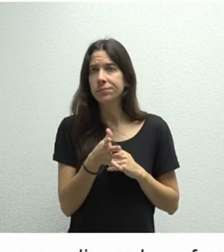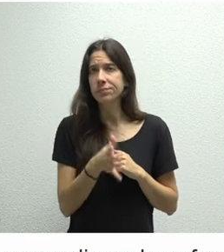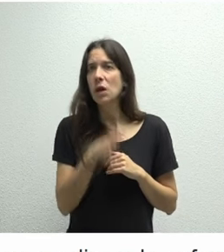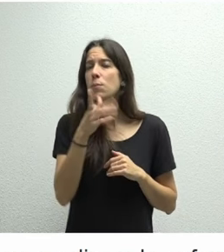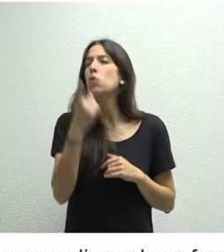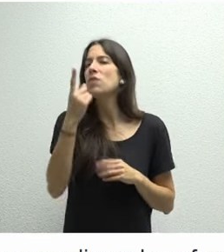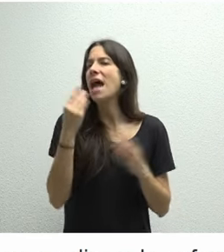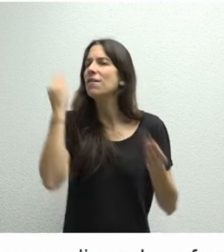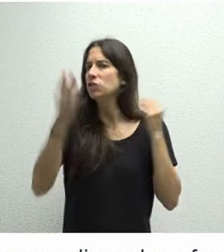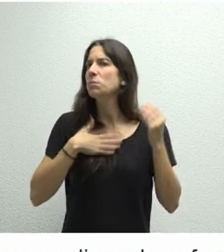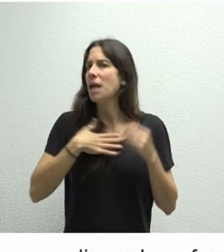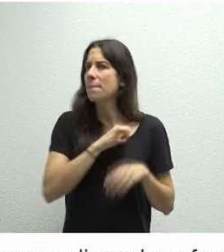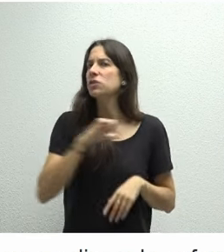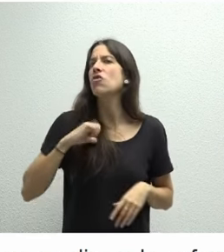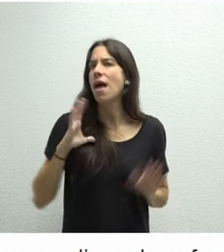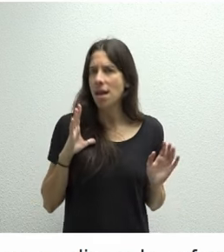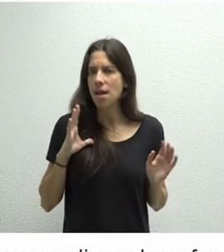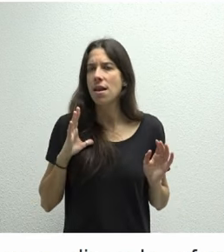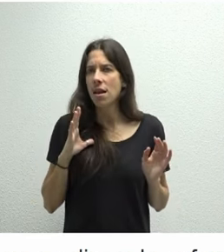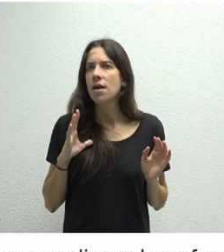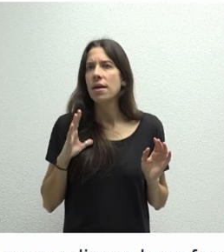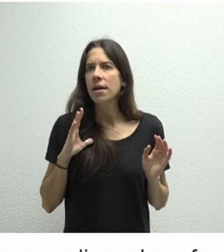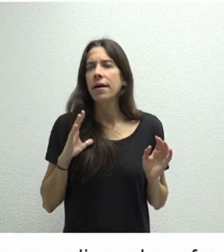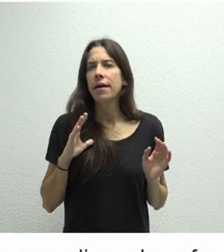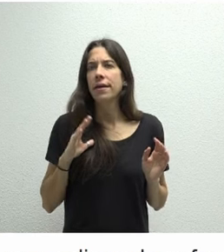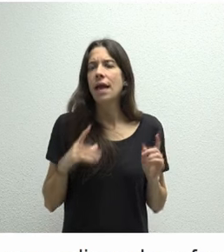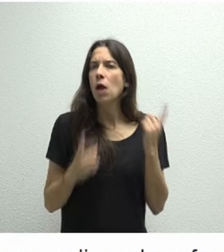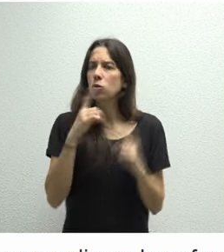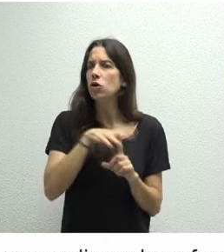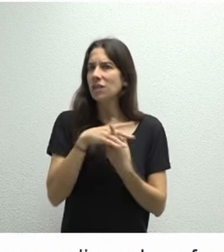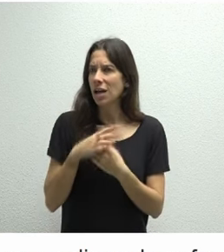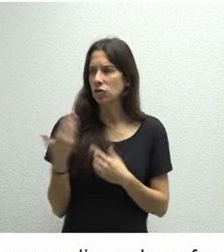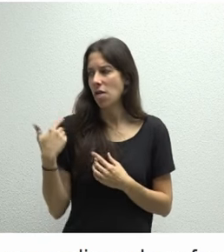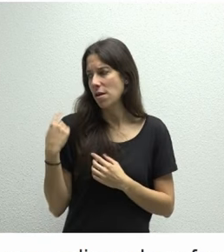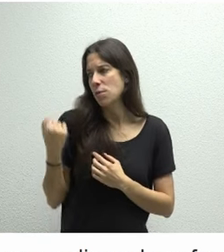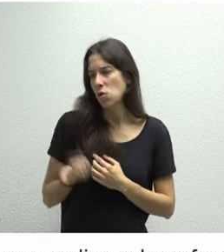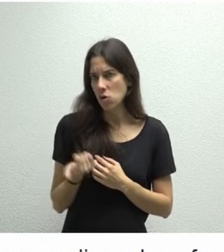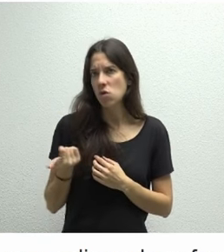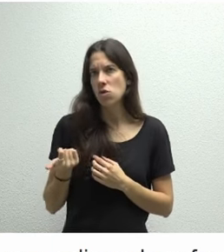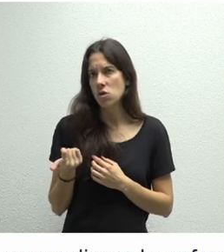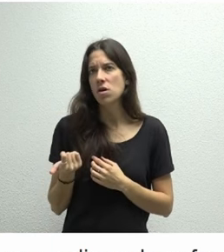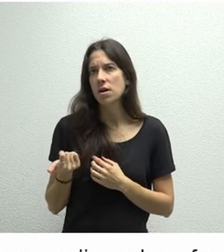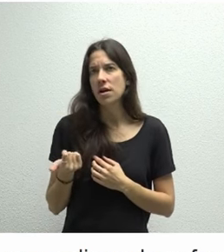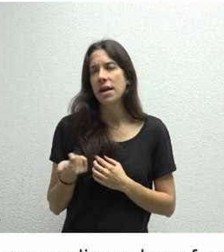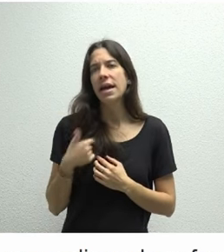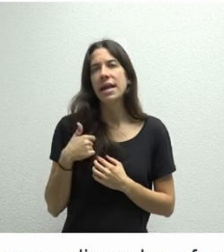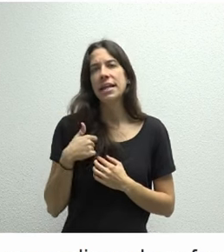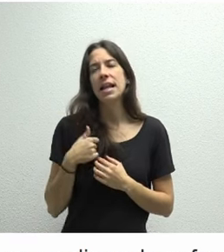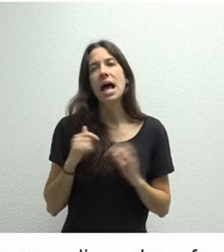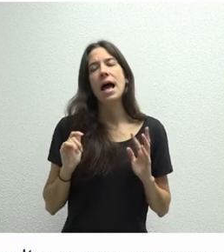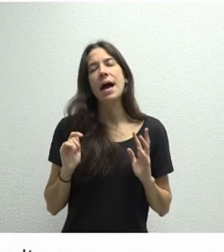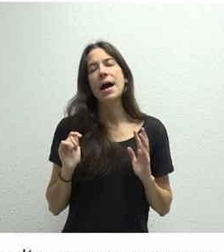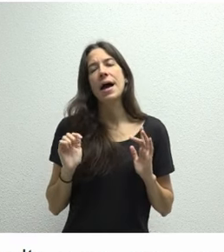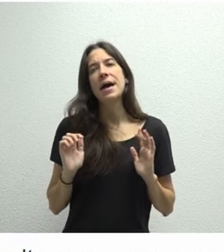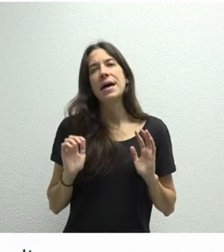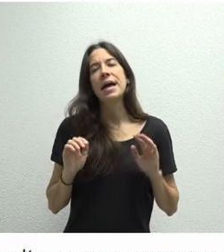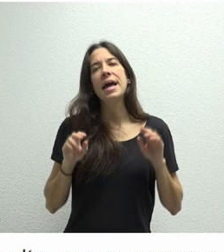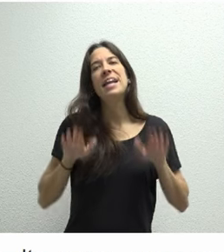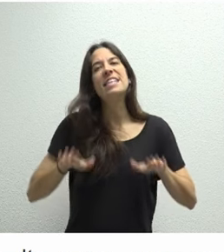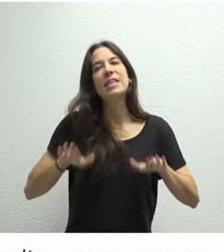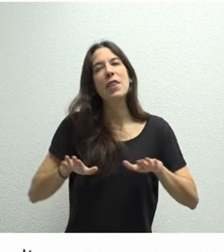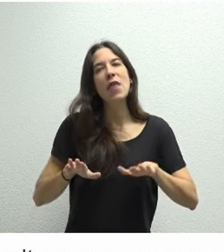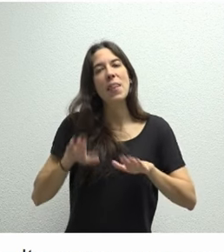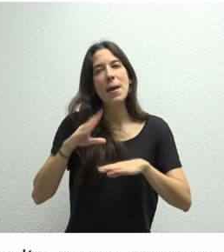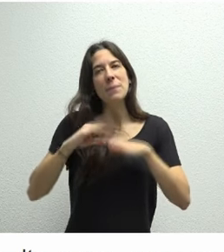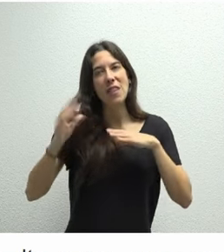por una reflexión personal en en en últimos casos no que hemos tenido en la minir residencia de pacientes que tenían patología muy grave